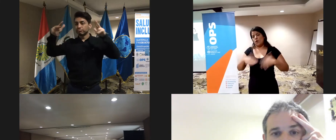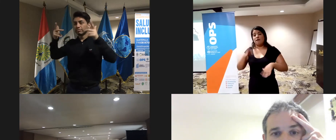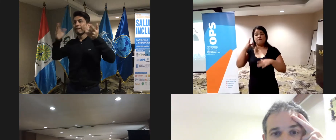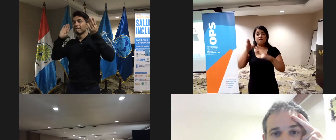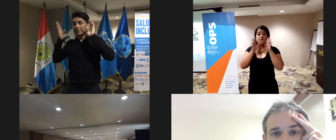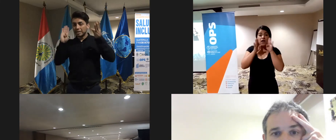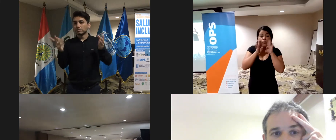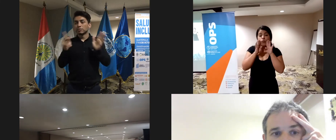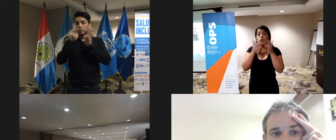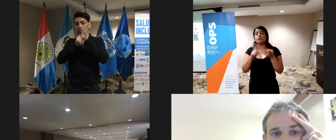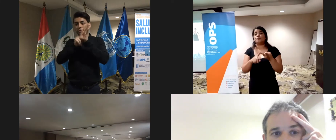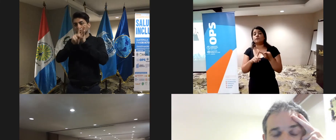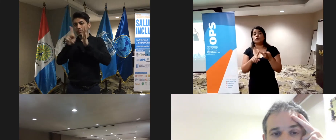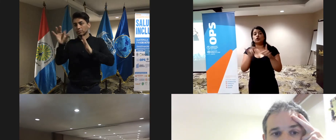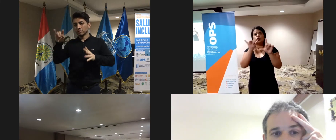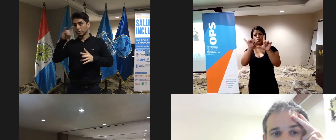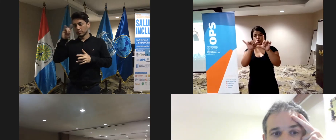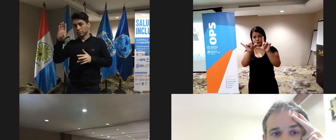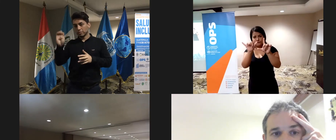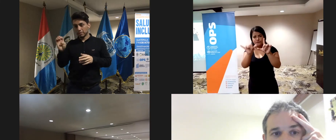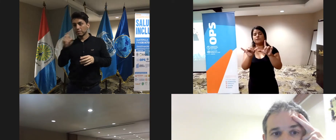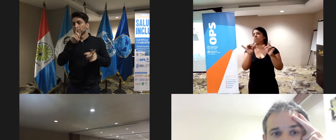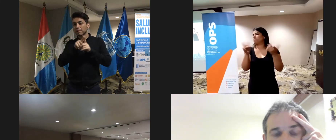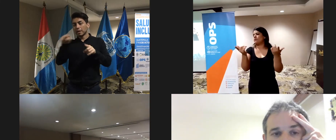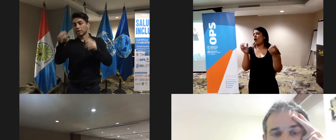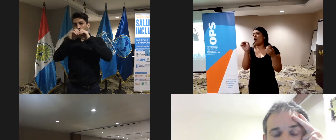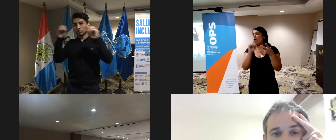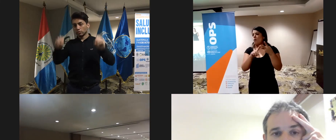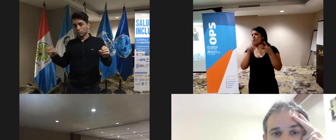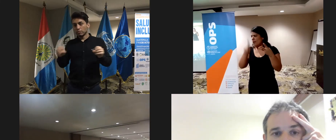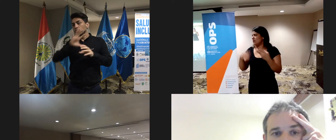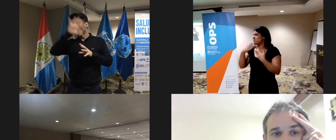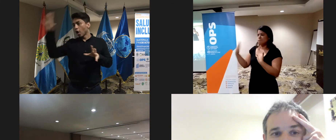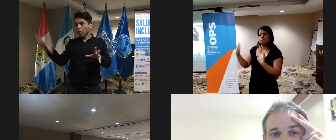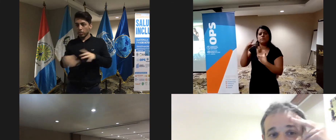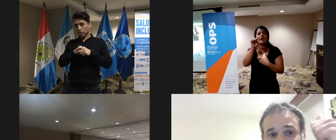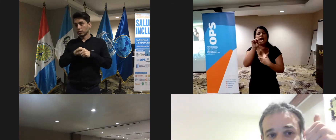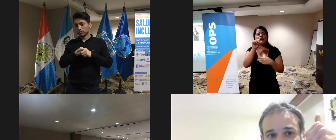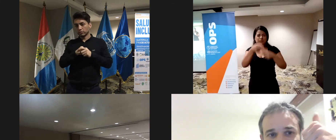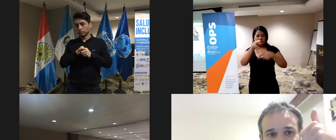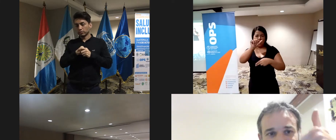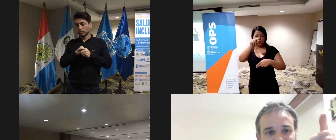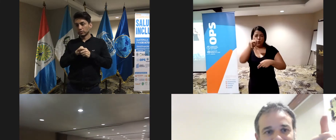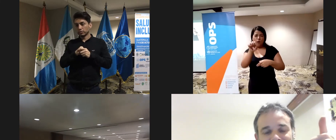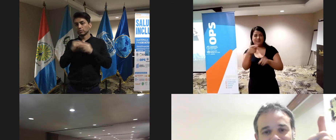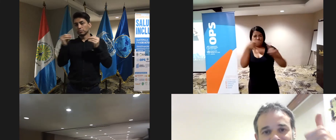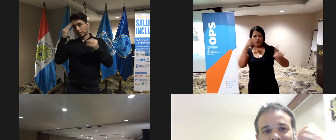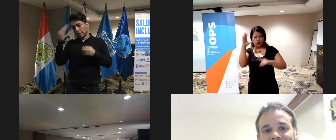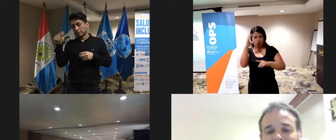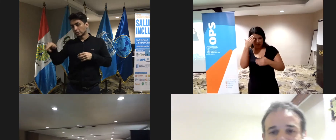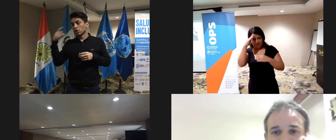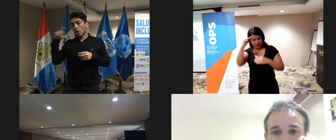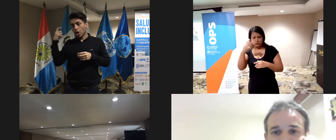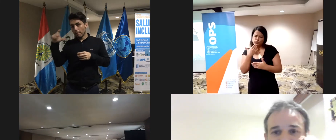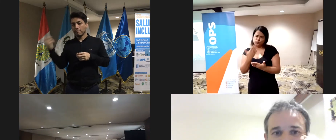de YouTube y también de la plataforma de Zoom. Antoine, muchísimas gracias por tu compañía desde Colombia y a